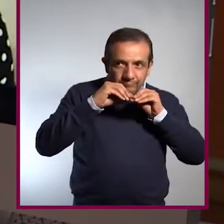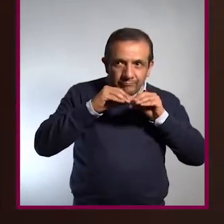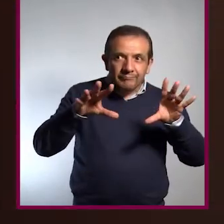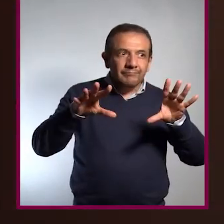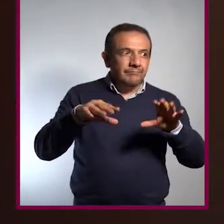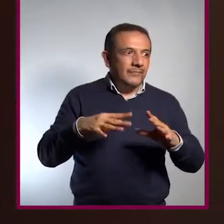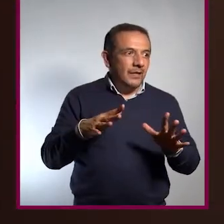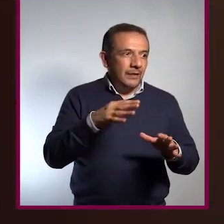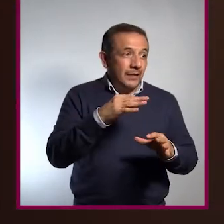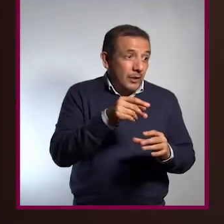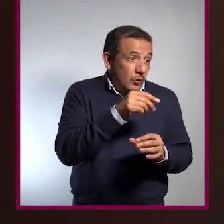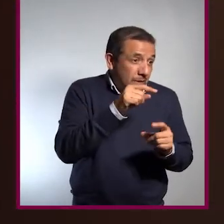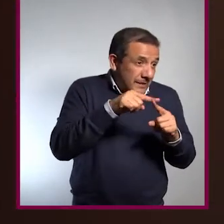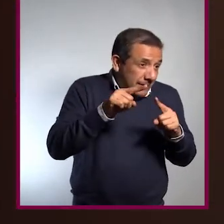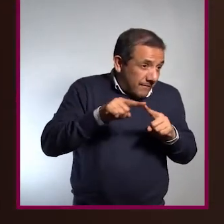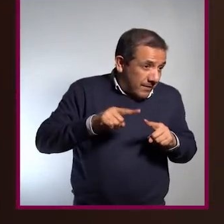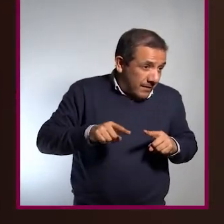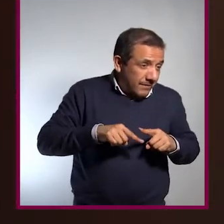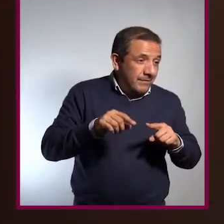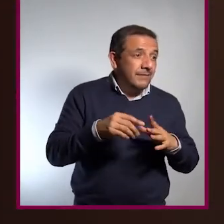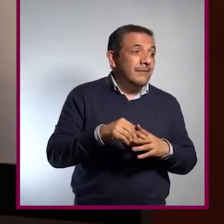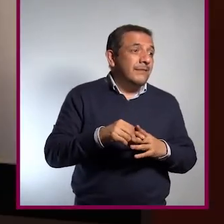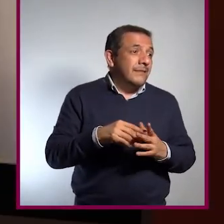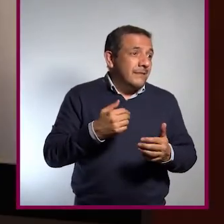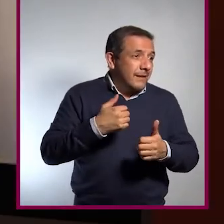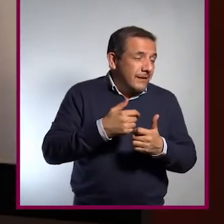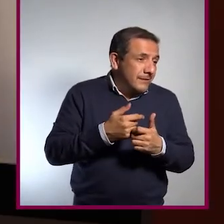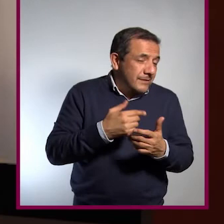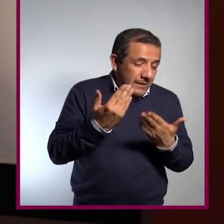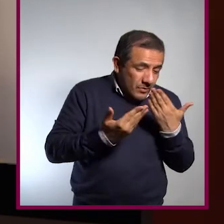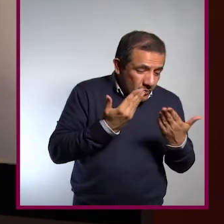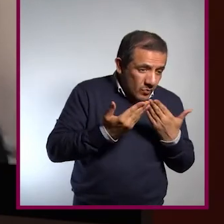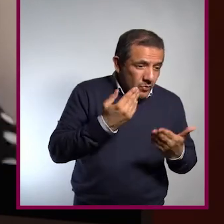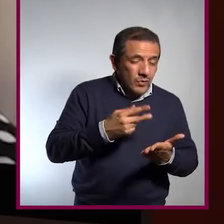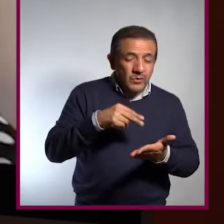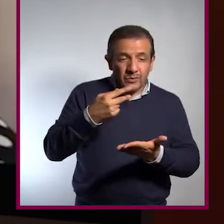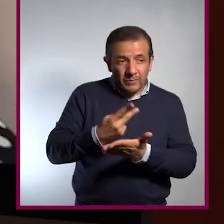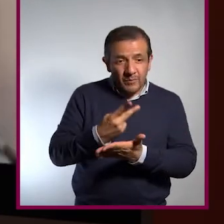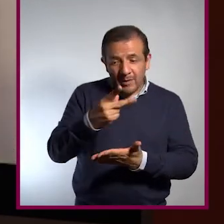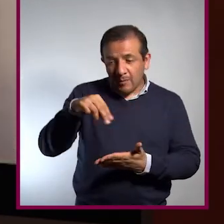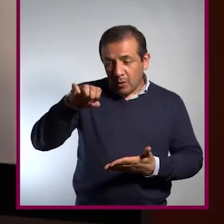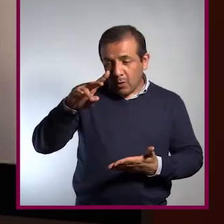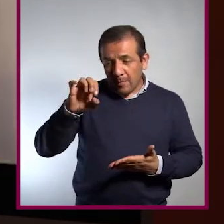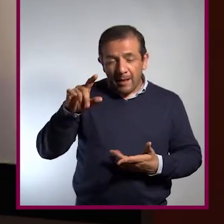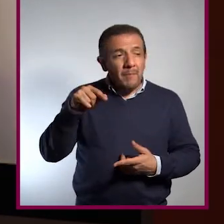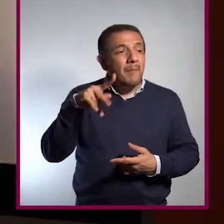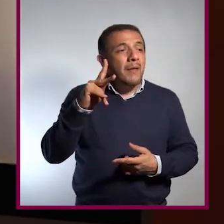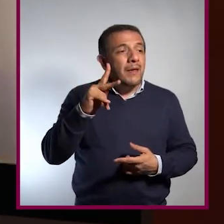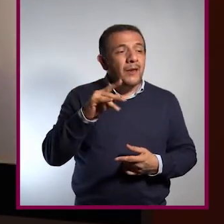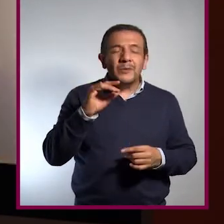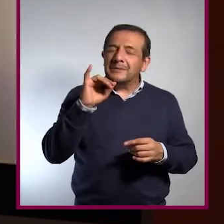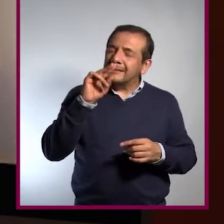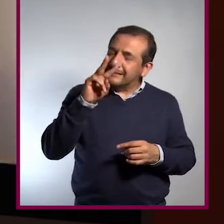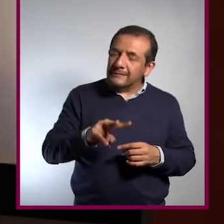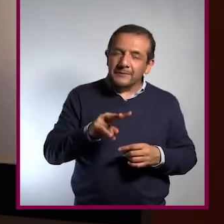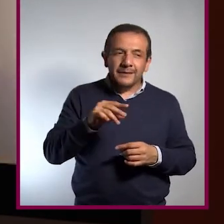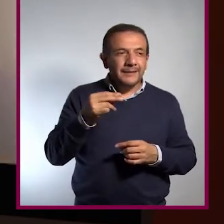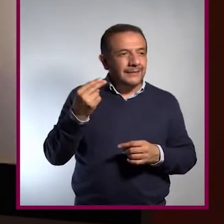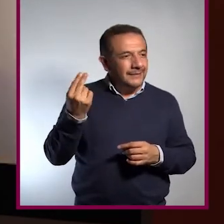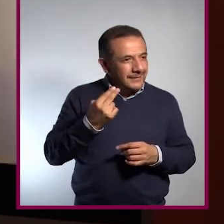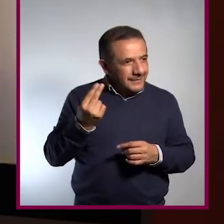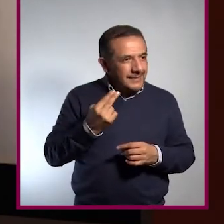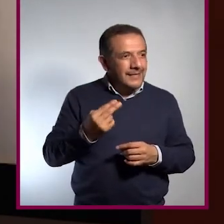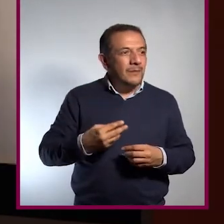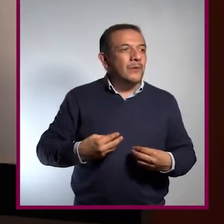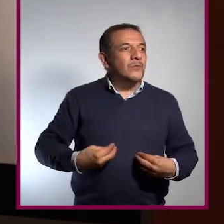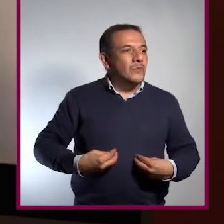impacto. Entonces, hay todo tipo de profesiones a los que se puede dedicar un premio Nobel, pero sí tiene que